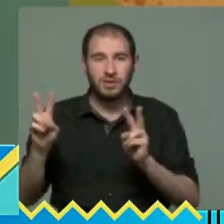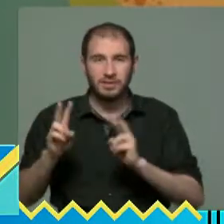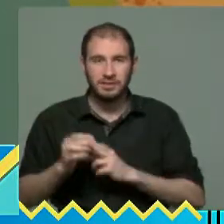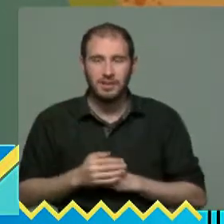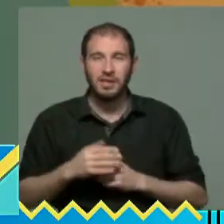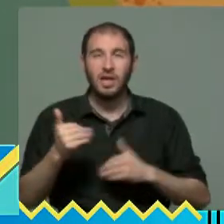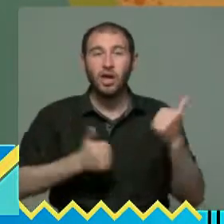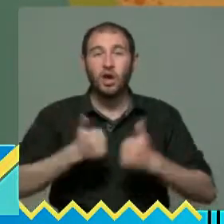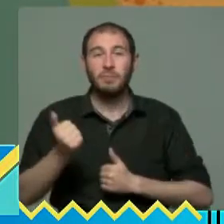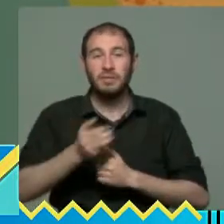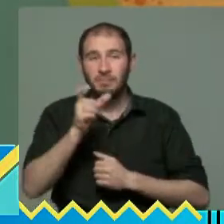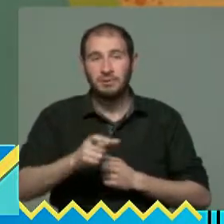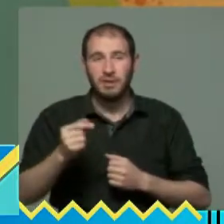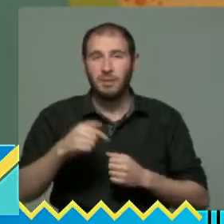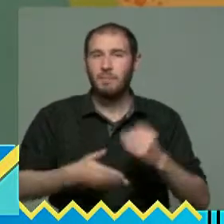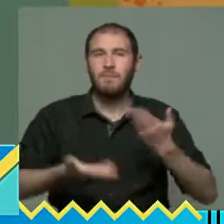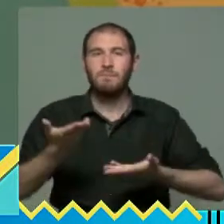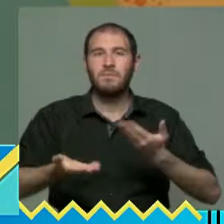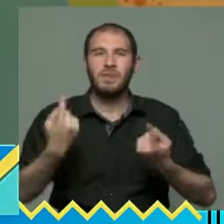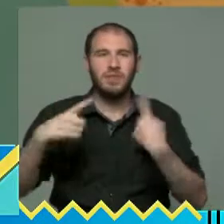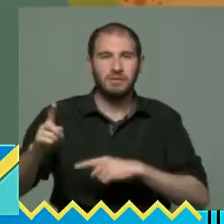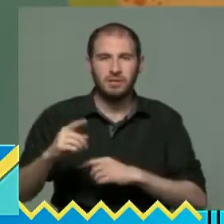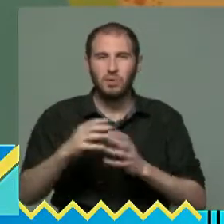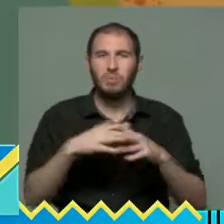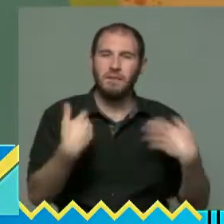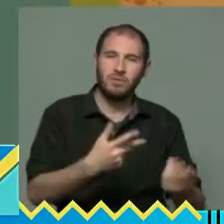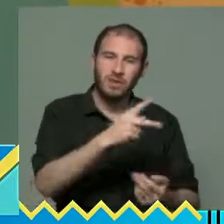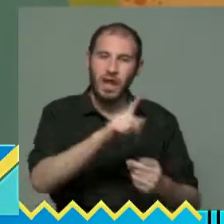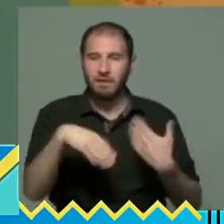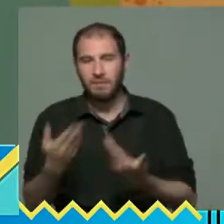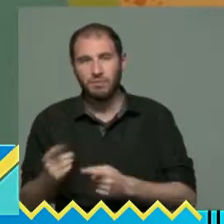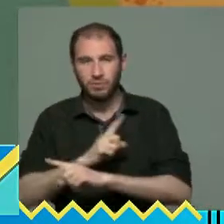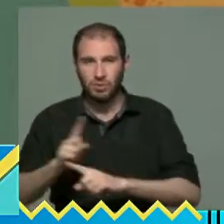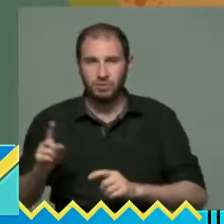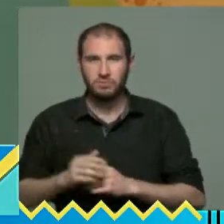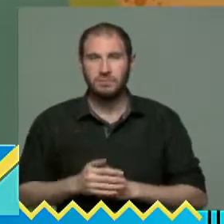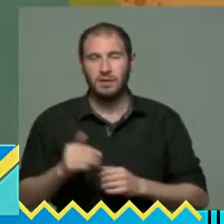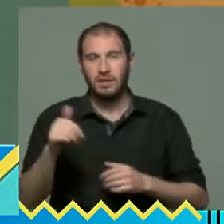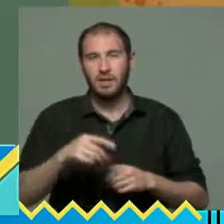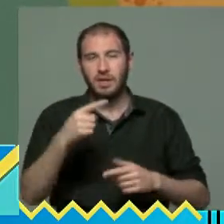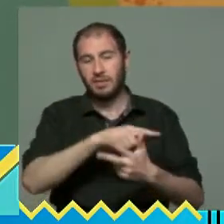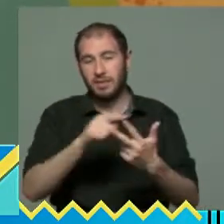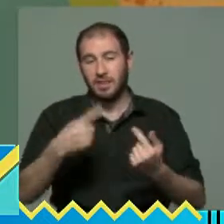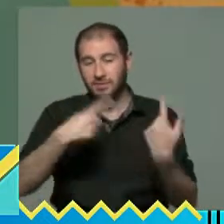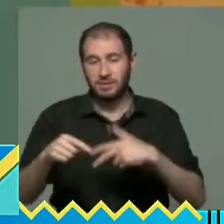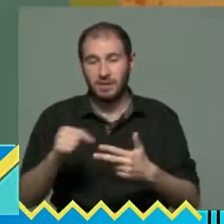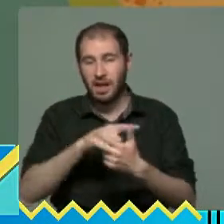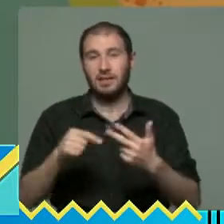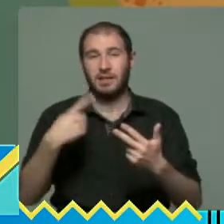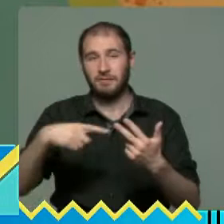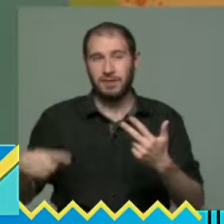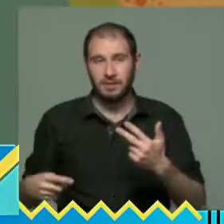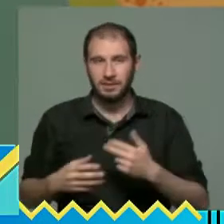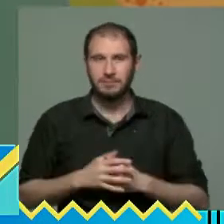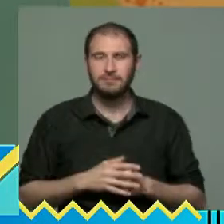hizo competir a gente que pensaba muy distinto. Gente que estaba con el kirchnerismo, gente que no lo estaba, gente de distintas, hubo 3 opciones, las 3 competitivas, y